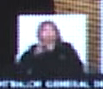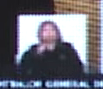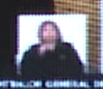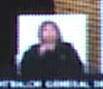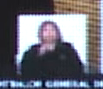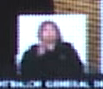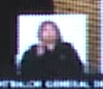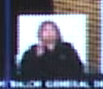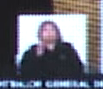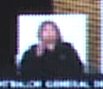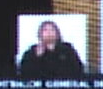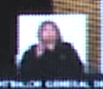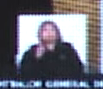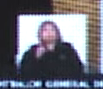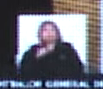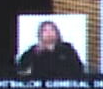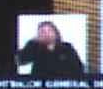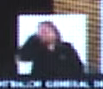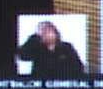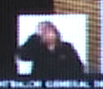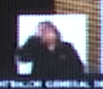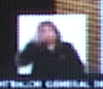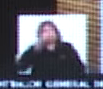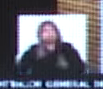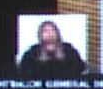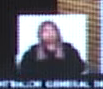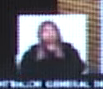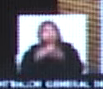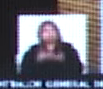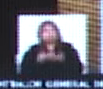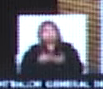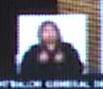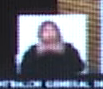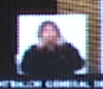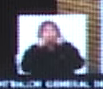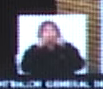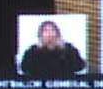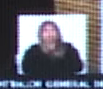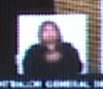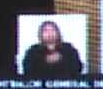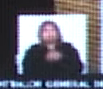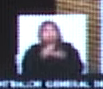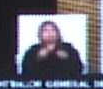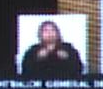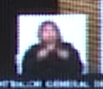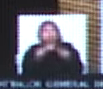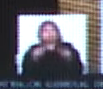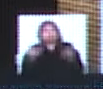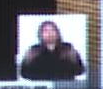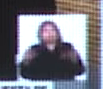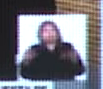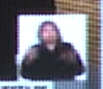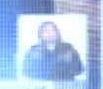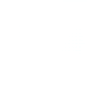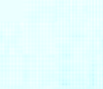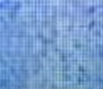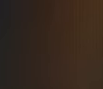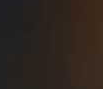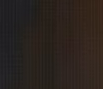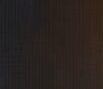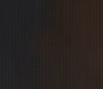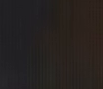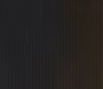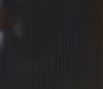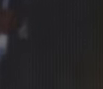temas de inteligencia. Esto es algo que debió haberse permitido, ¿no?, acceder a los periodistas y